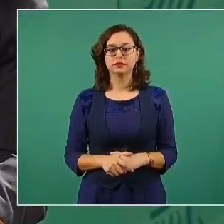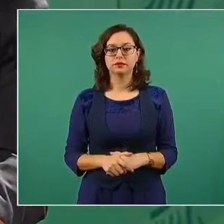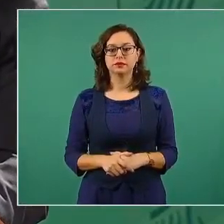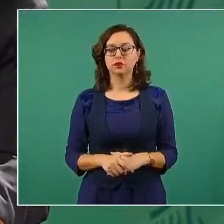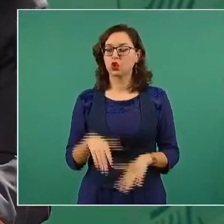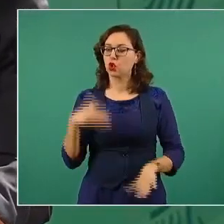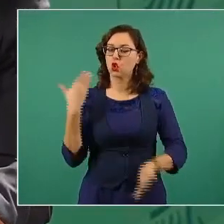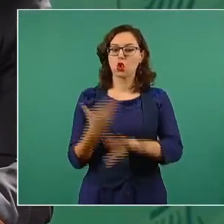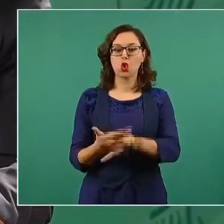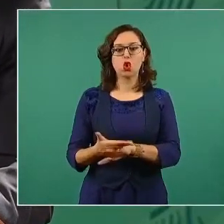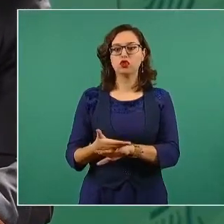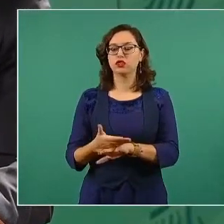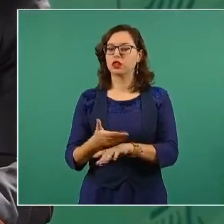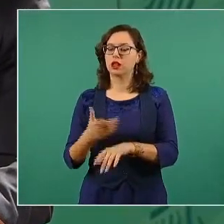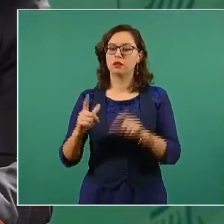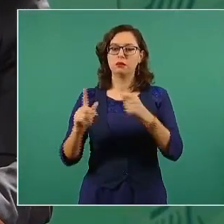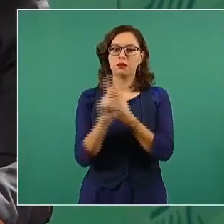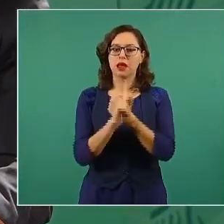para Perú.